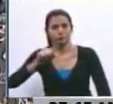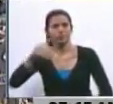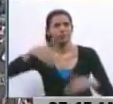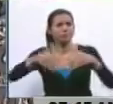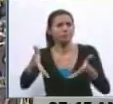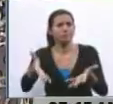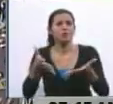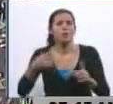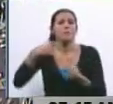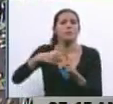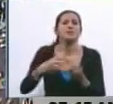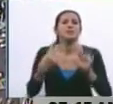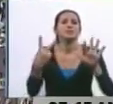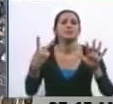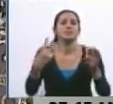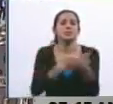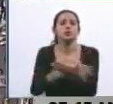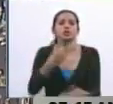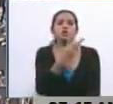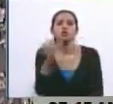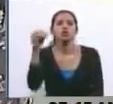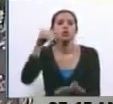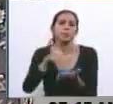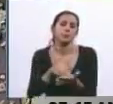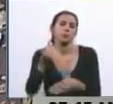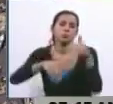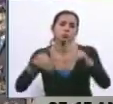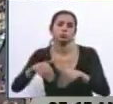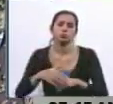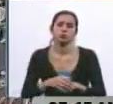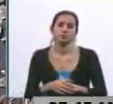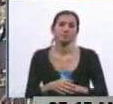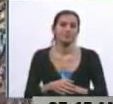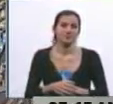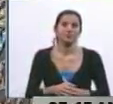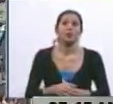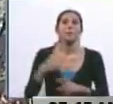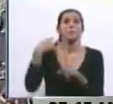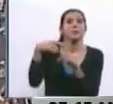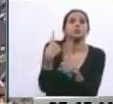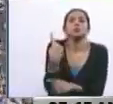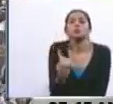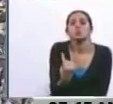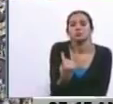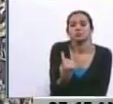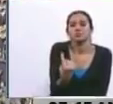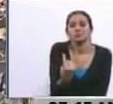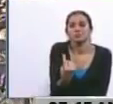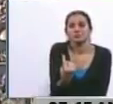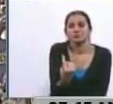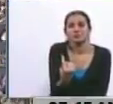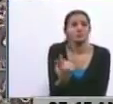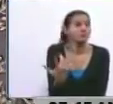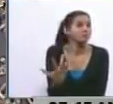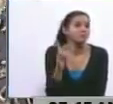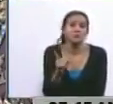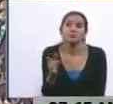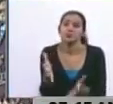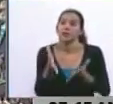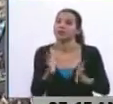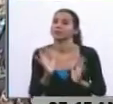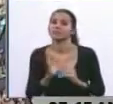de 7.200.000. Y 7.200.000 más uno tienen que ganar. Tienen